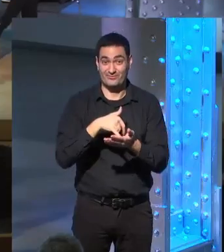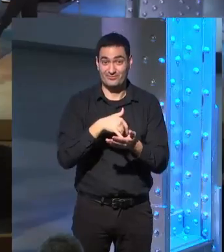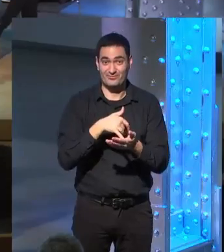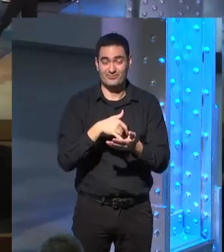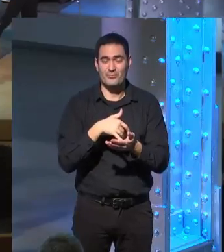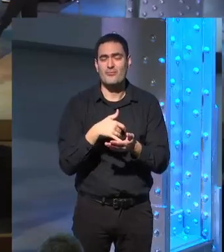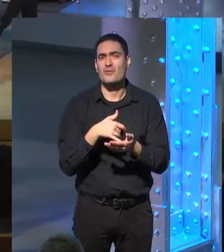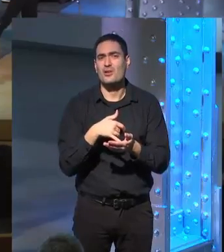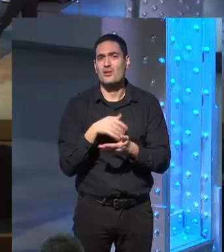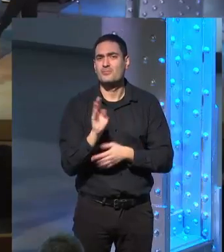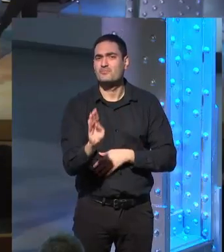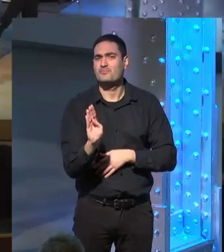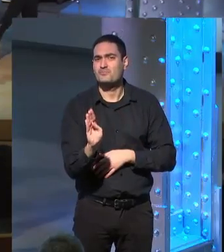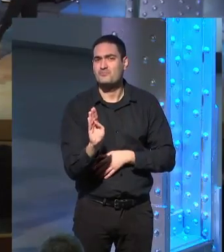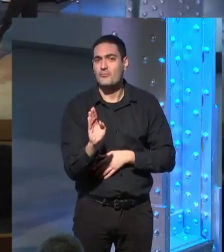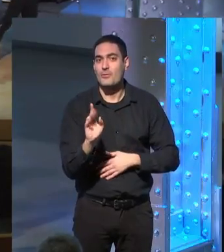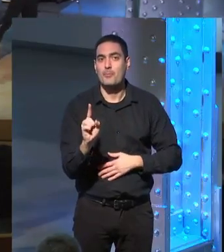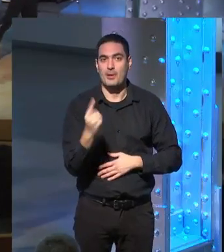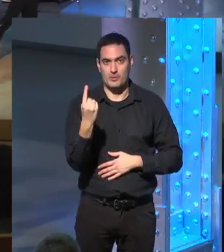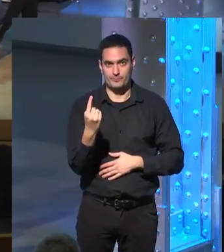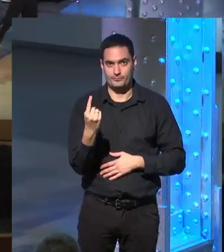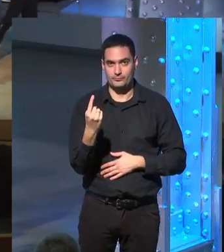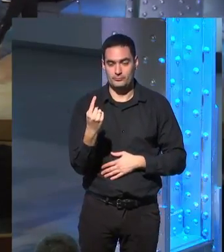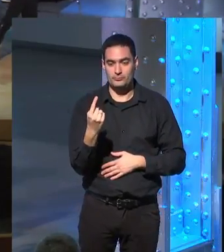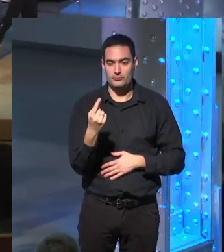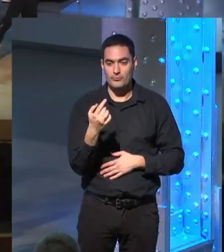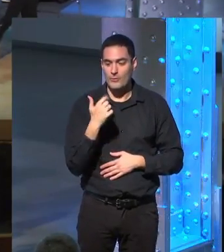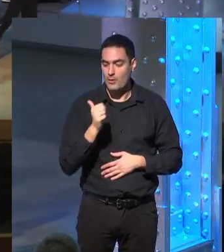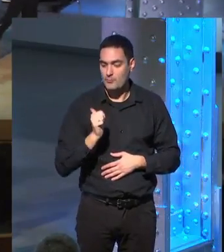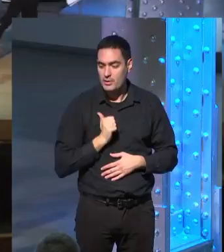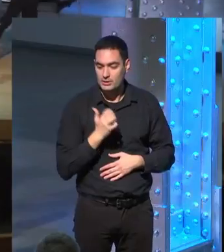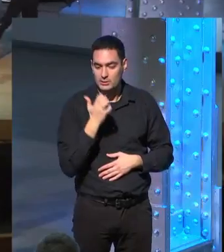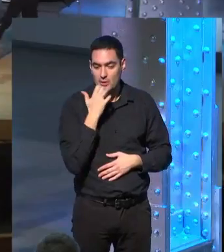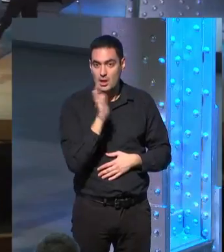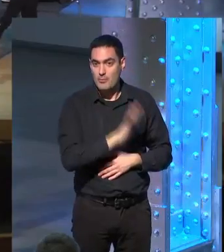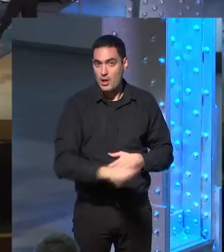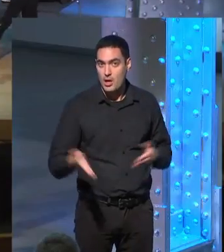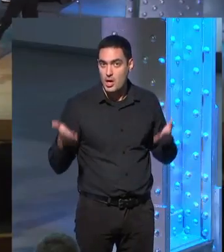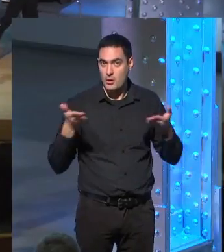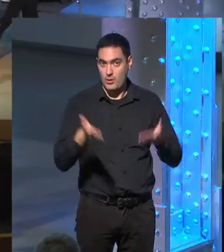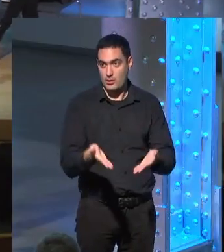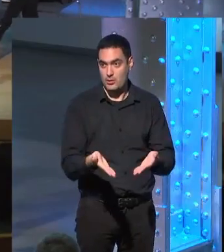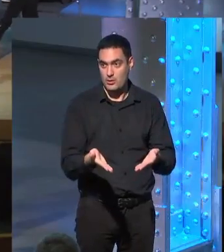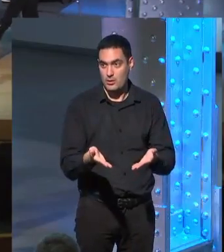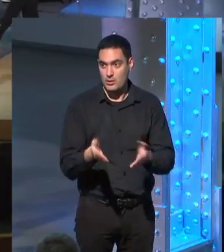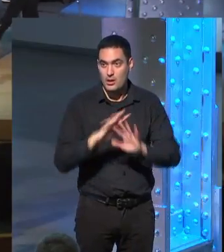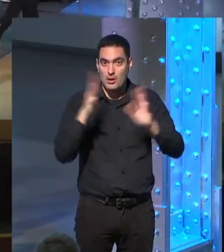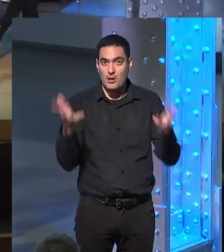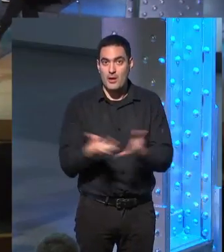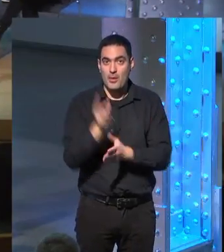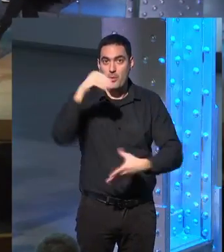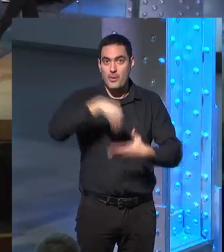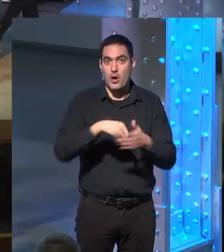frágiles, primero, se pueden ver beneficiados si desde pequeños les ayudamos a que el online sea